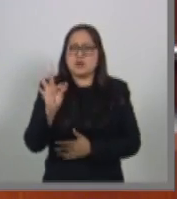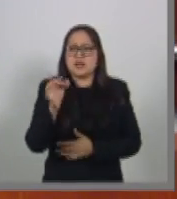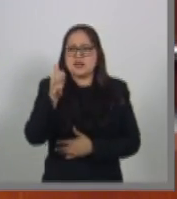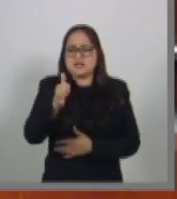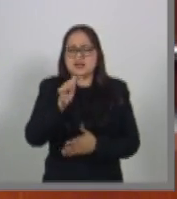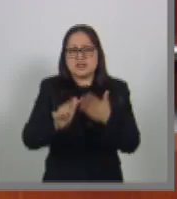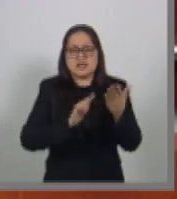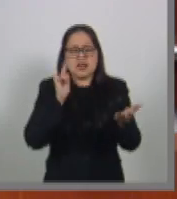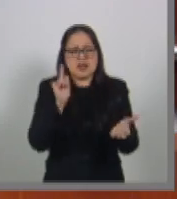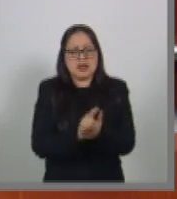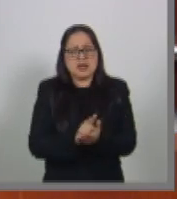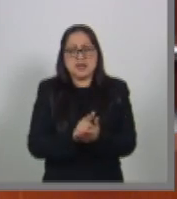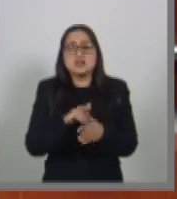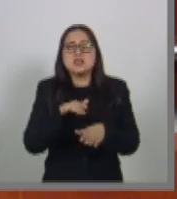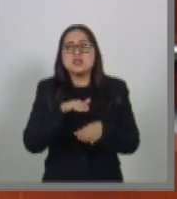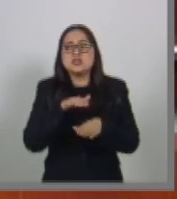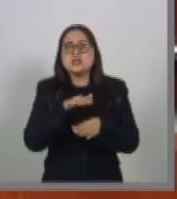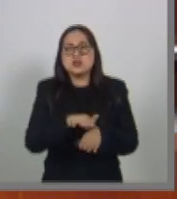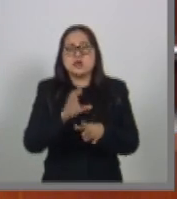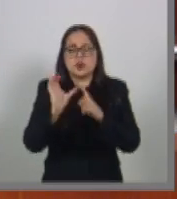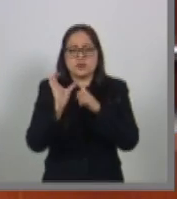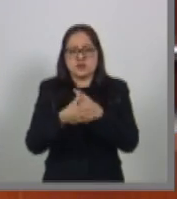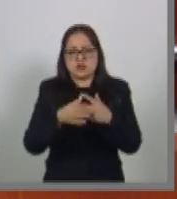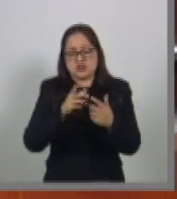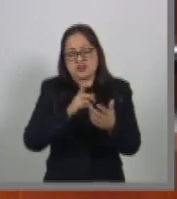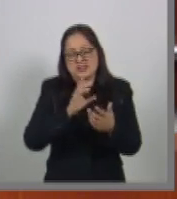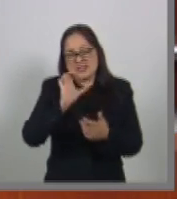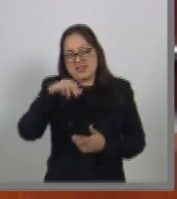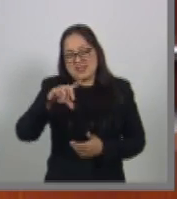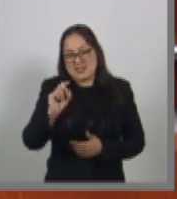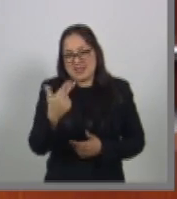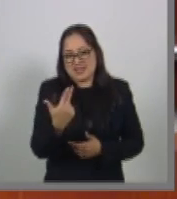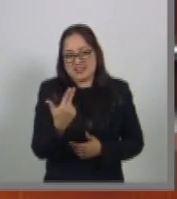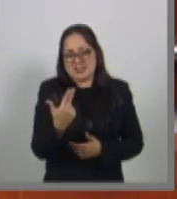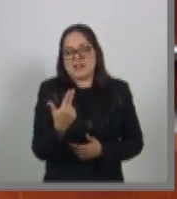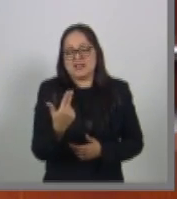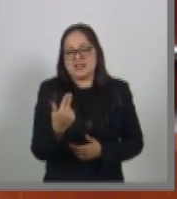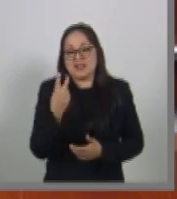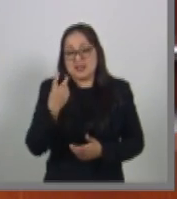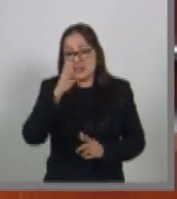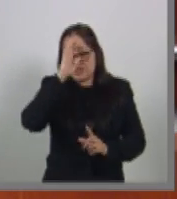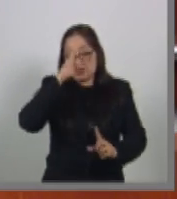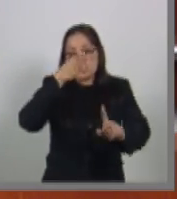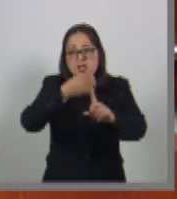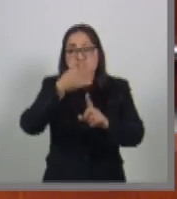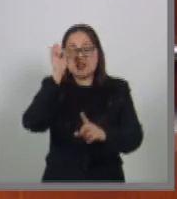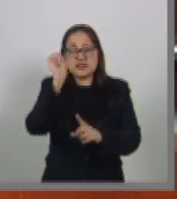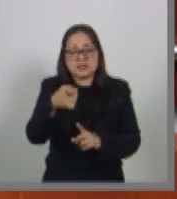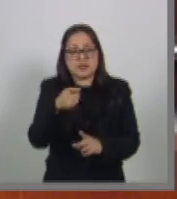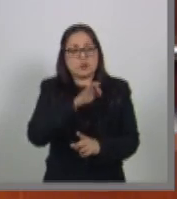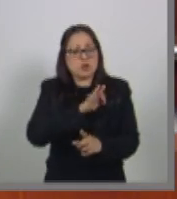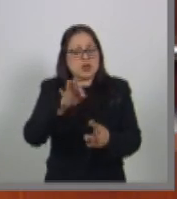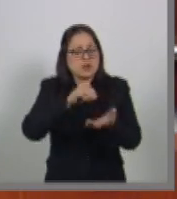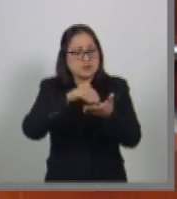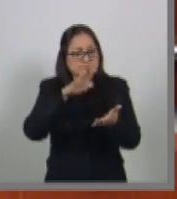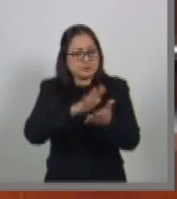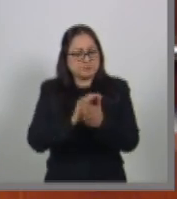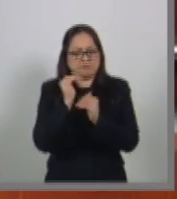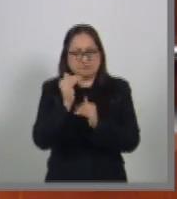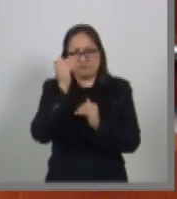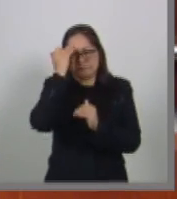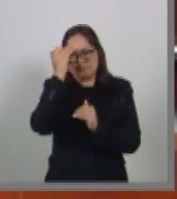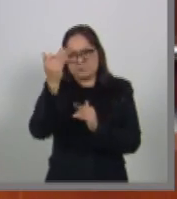46 de la Comisión Nacional de los Derechos Humanos, con el objeto de fijar un plazo